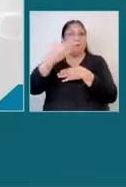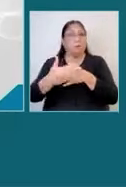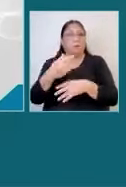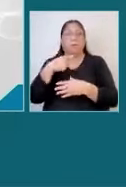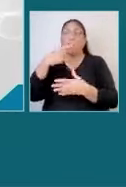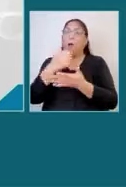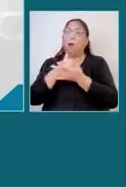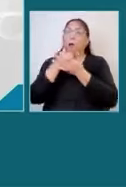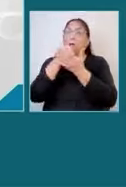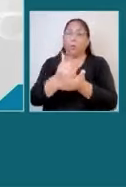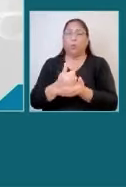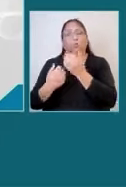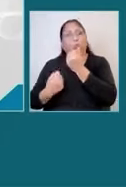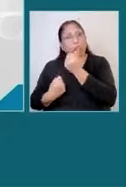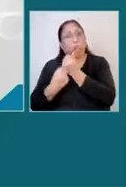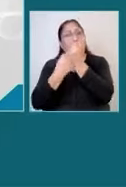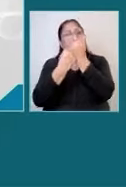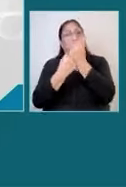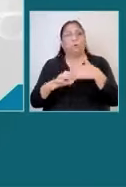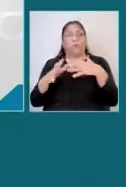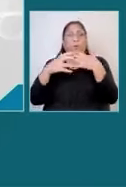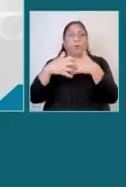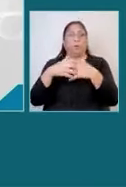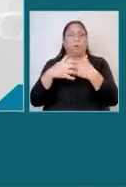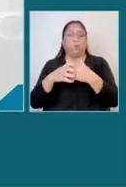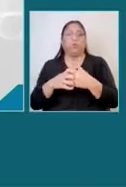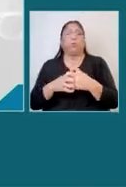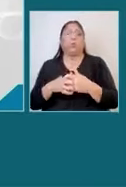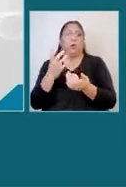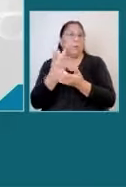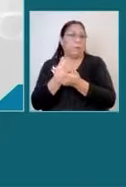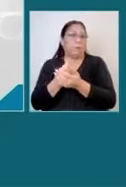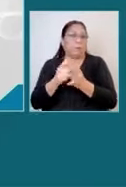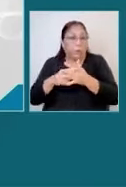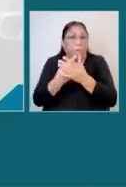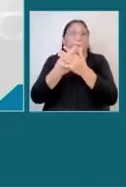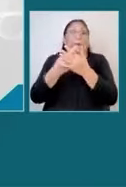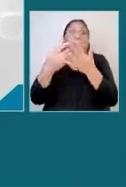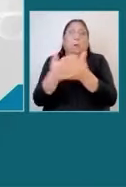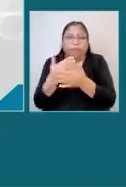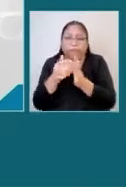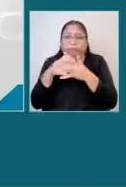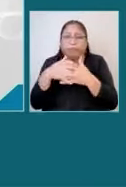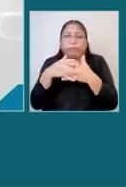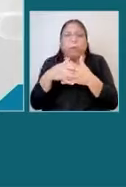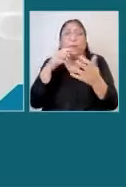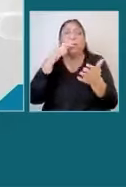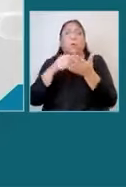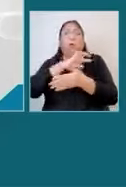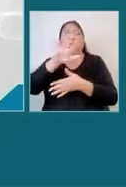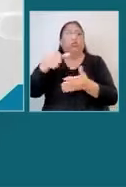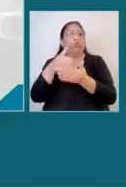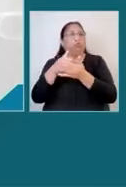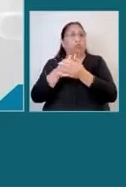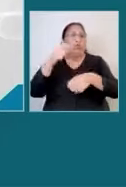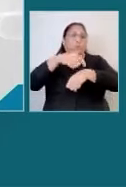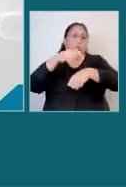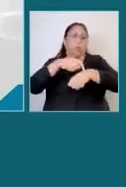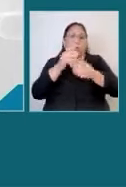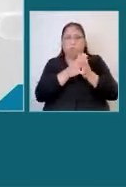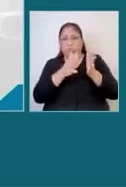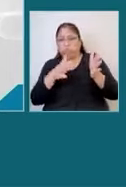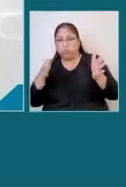ayudando al fortalecimiento de la industria de capital emprendedor, ¿no? Todo esto, digamos, es una estrategia a largo plazo. Como